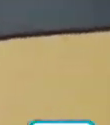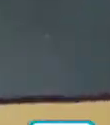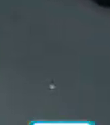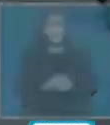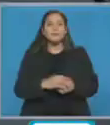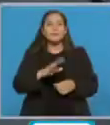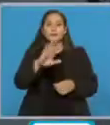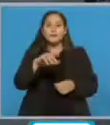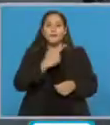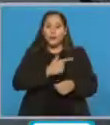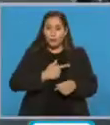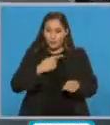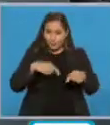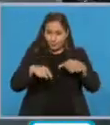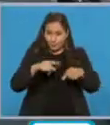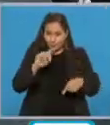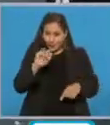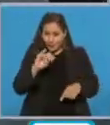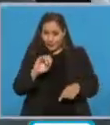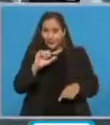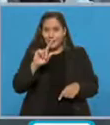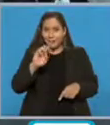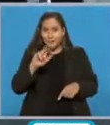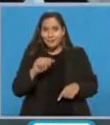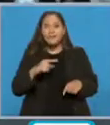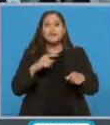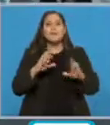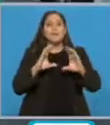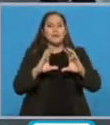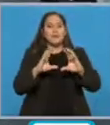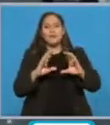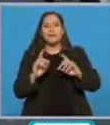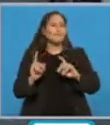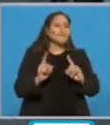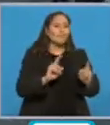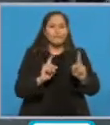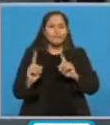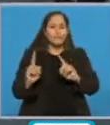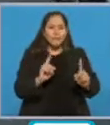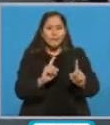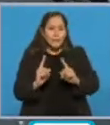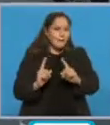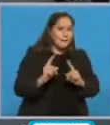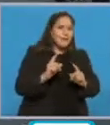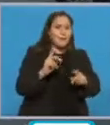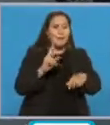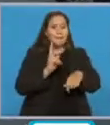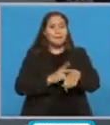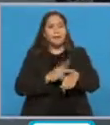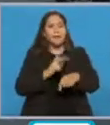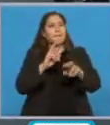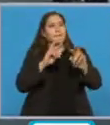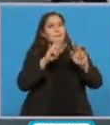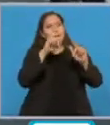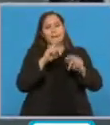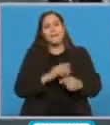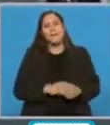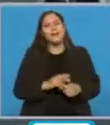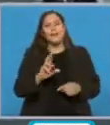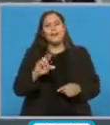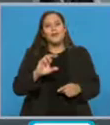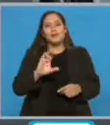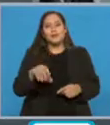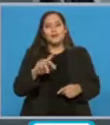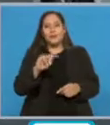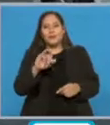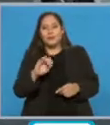¿A poco no le gusta el fútbol, tío Alberto? A la pelota y andar para allí y para acá quebrando vidrios de las ventanas. No, no es cierto, tío Alberto.